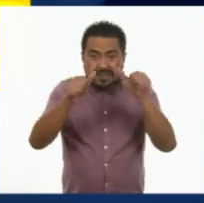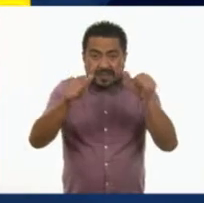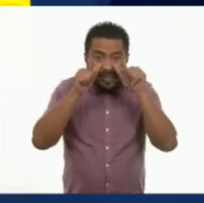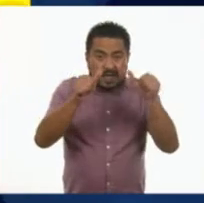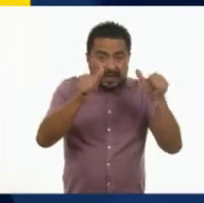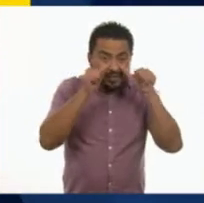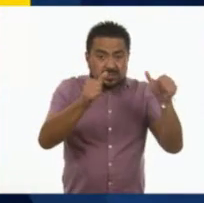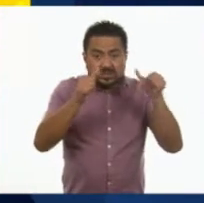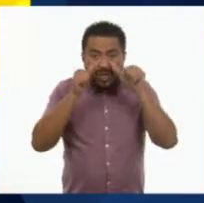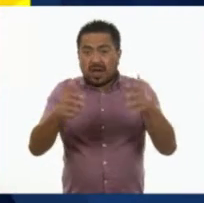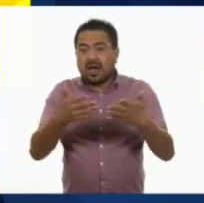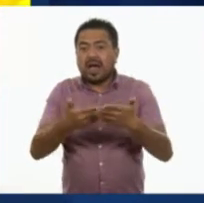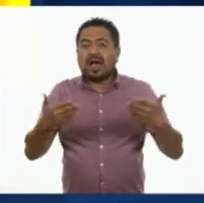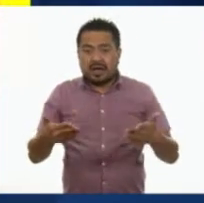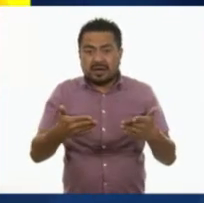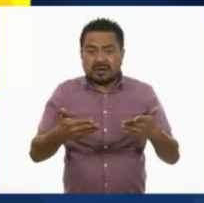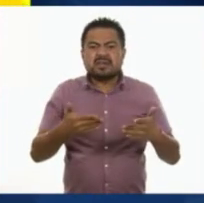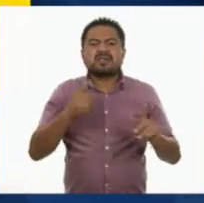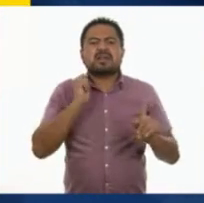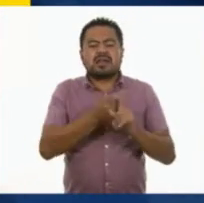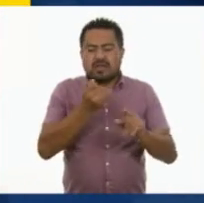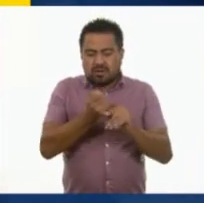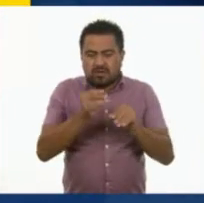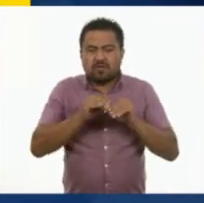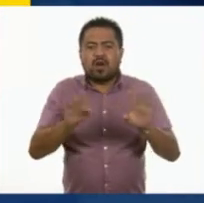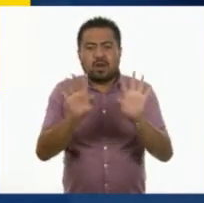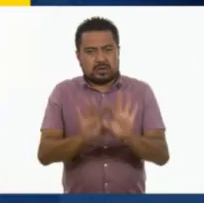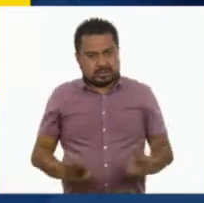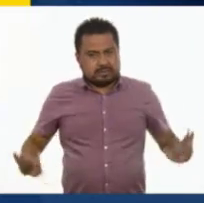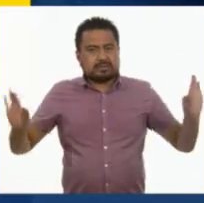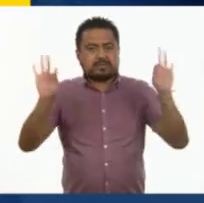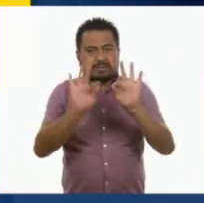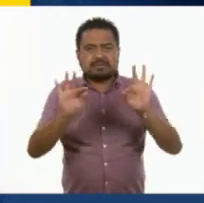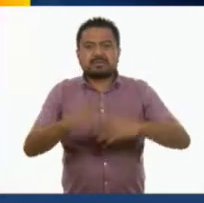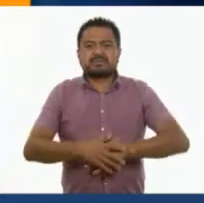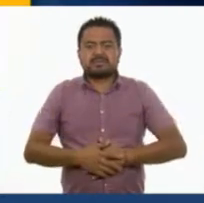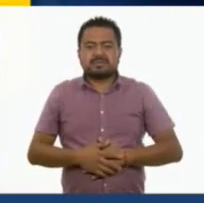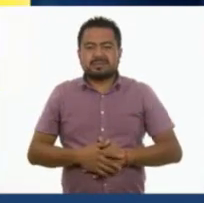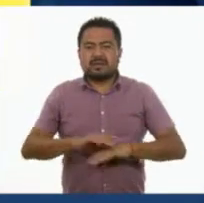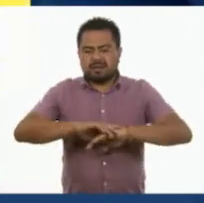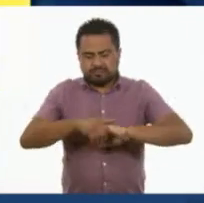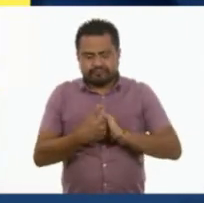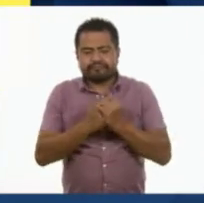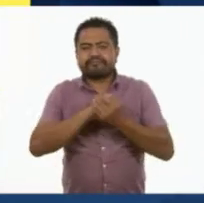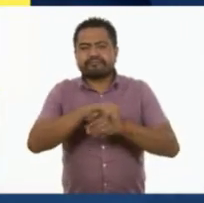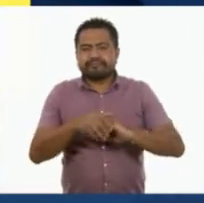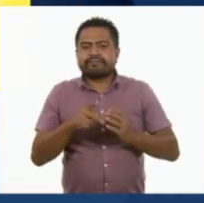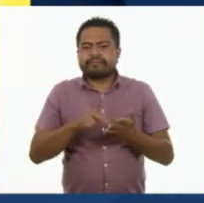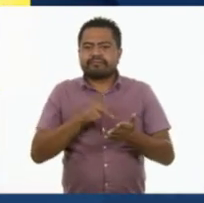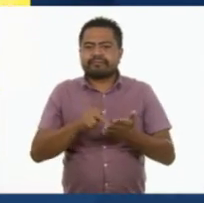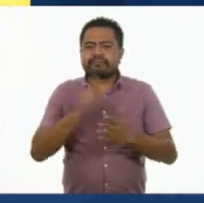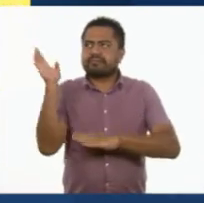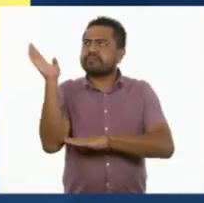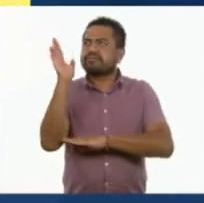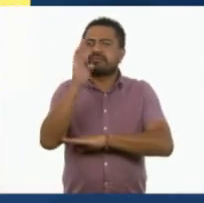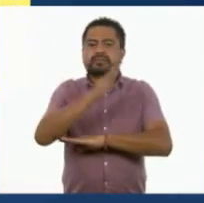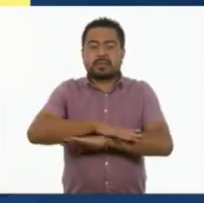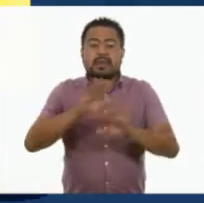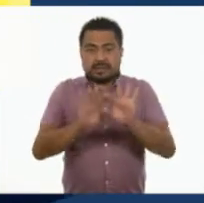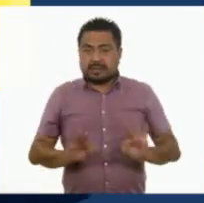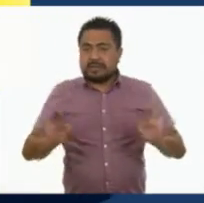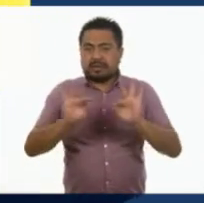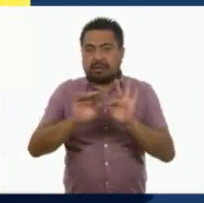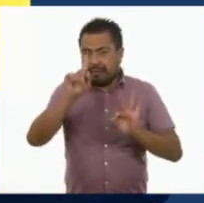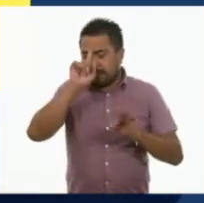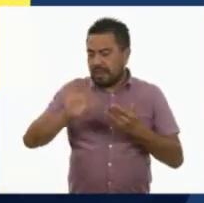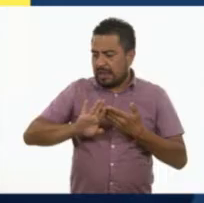¡Atención! ¡Atención! A continuación, información importante. Lavarnos las manos varias veces al día es